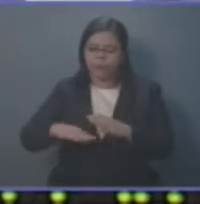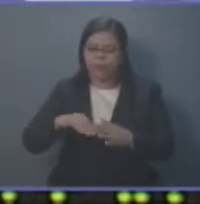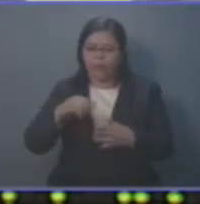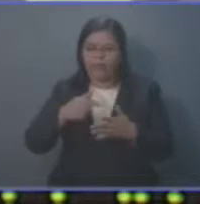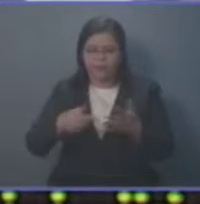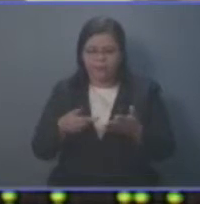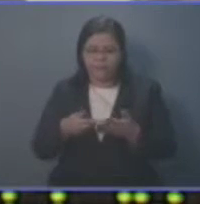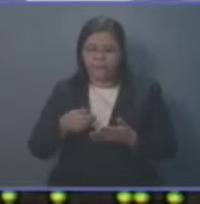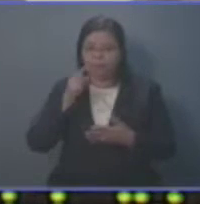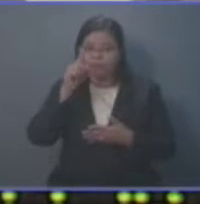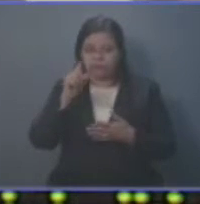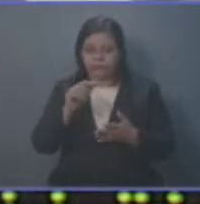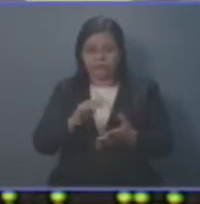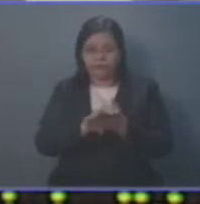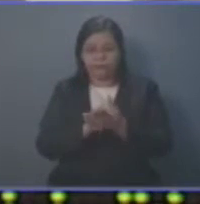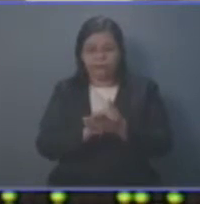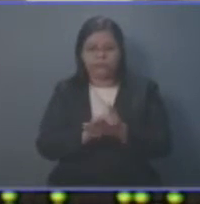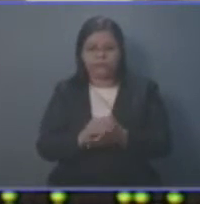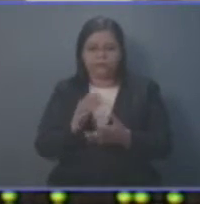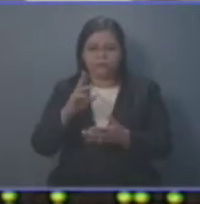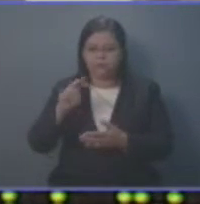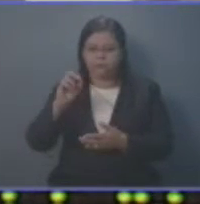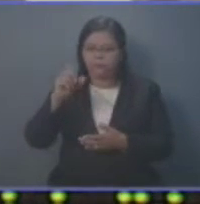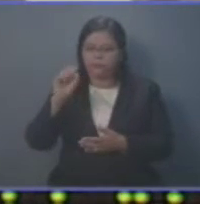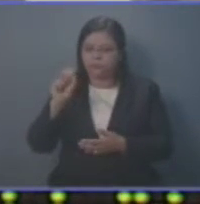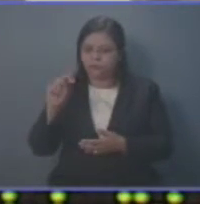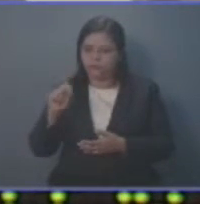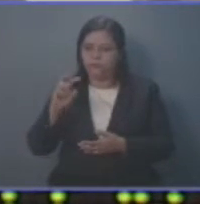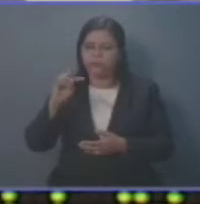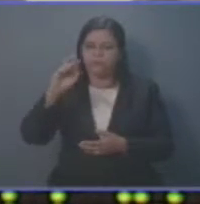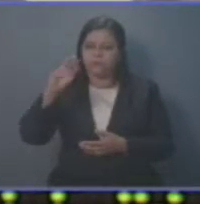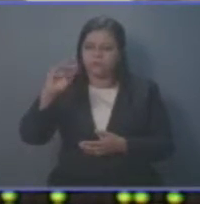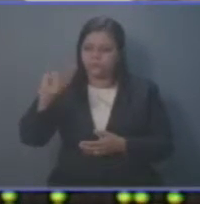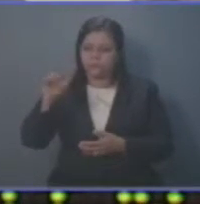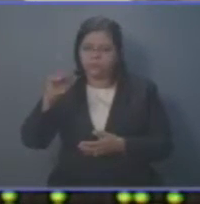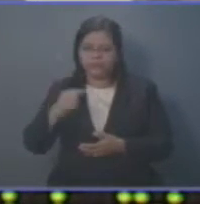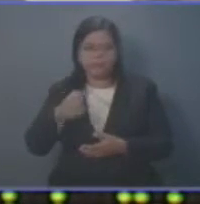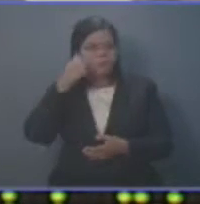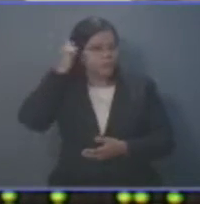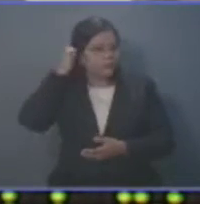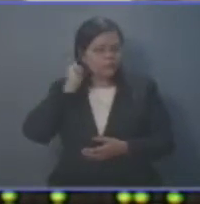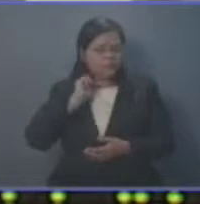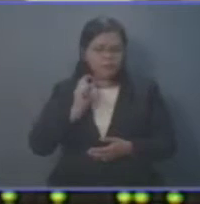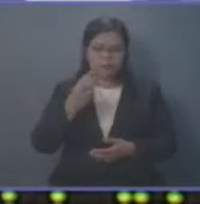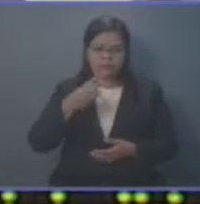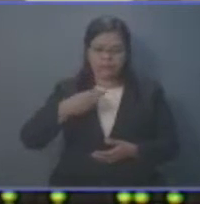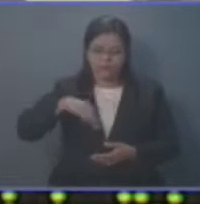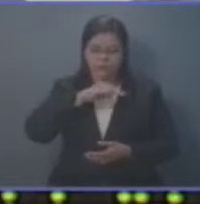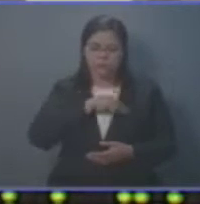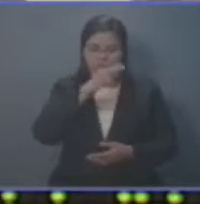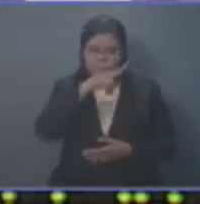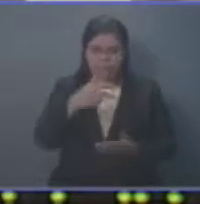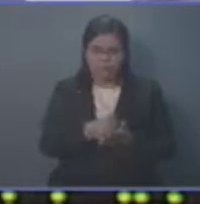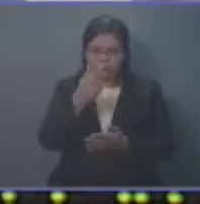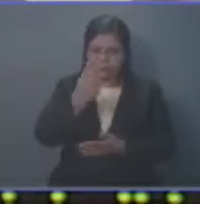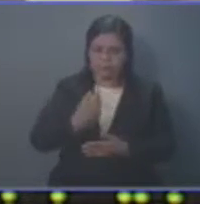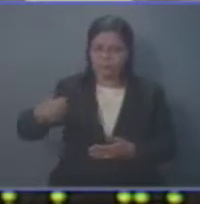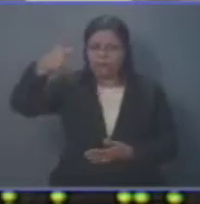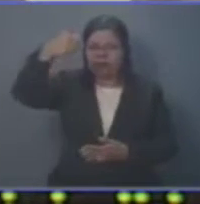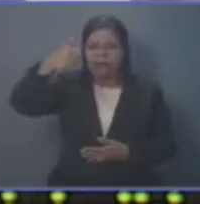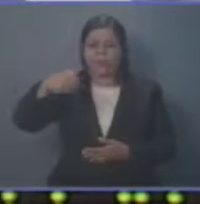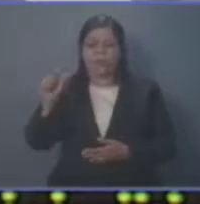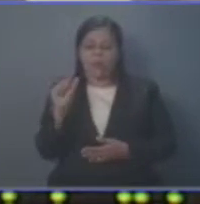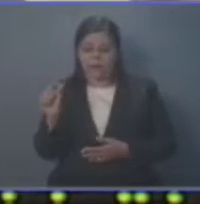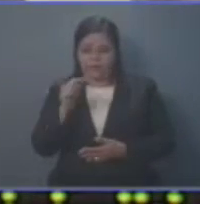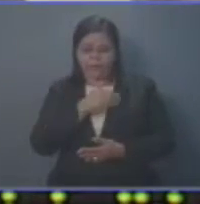Dios, Unión, Libertad. Nelson Eduardo Fuentes Mengíbar, ministro de Hacienda. Con su venia, señor